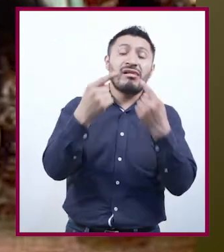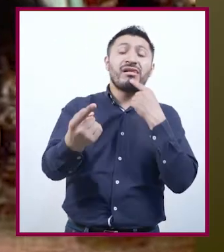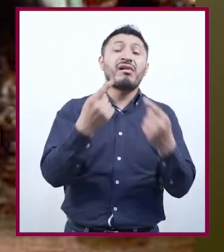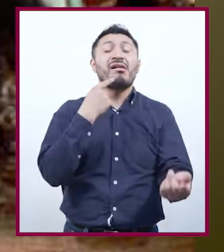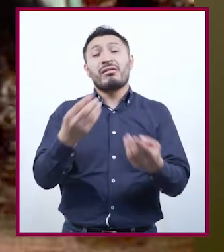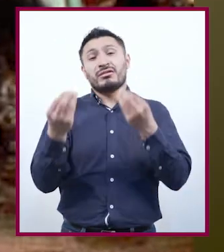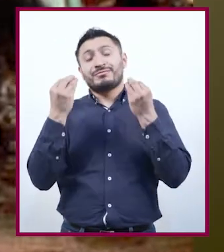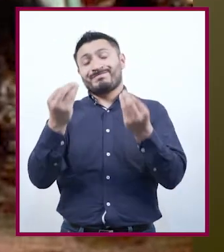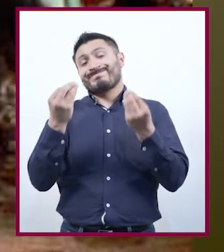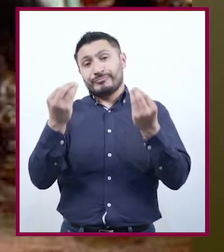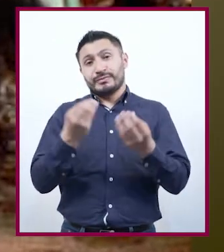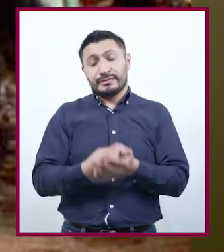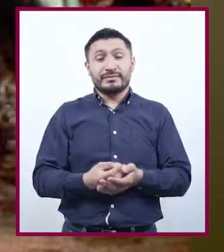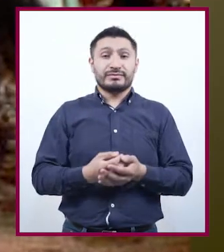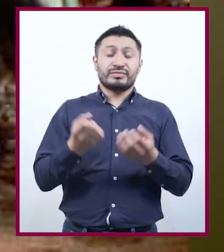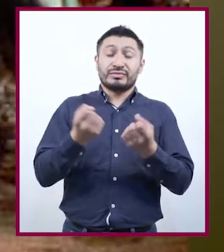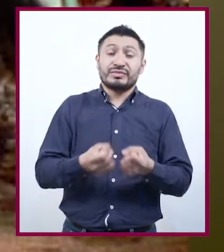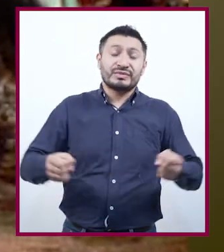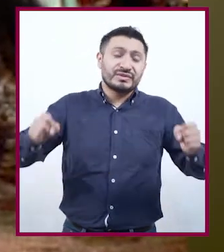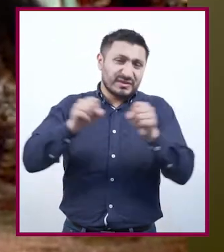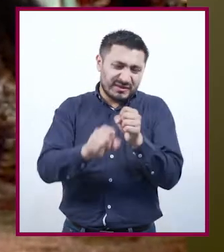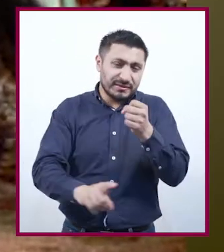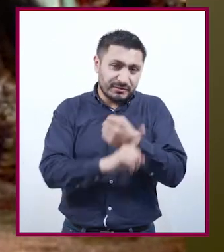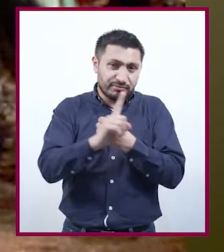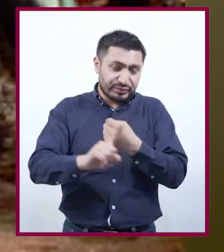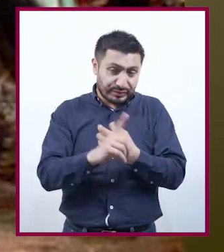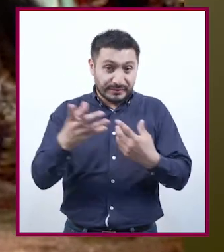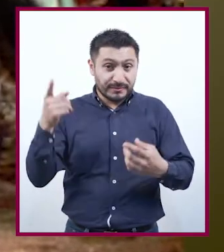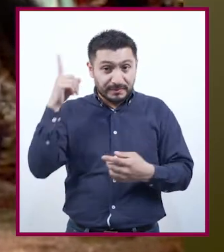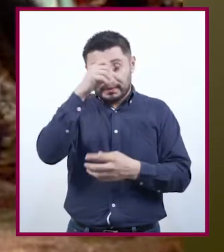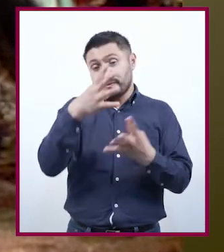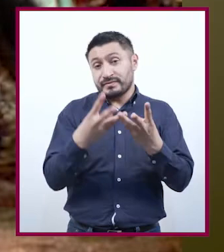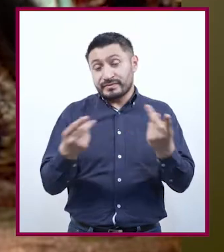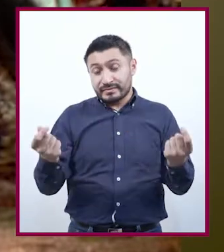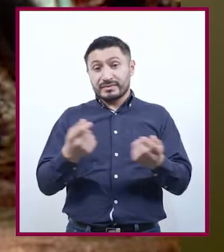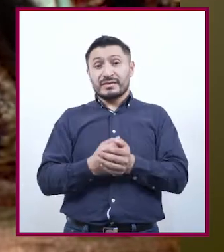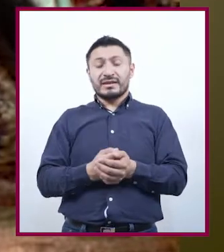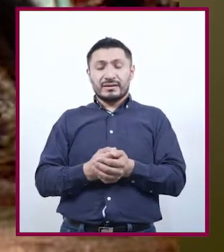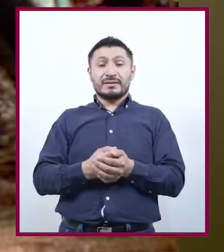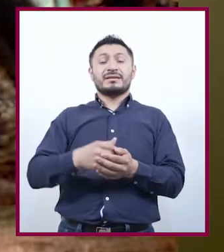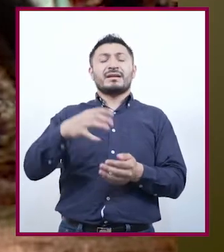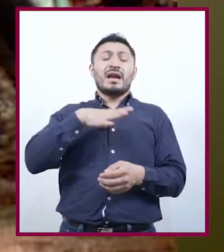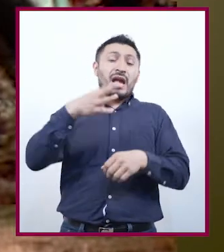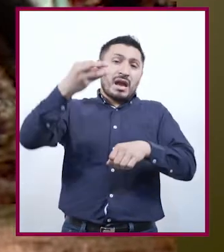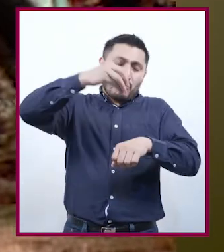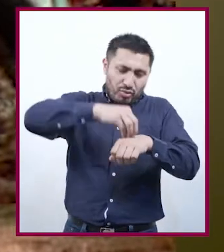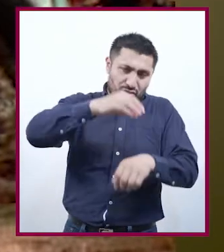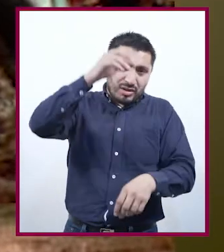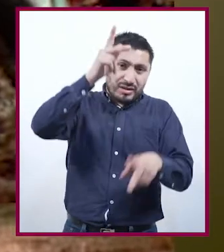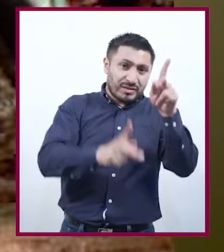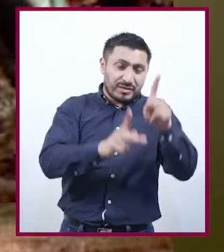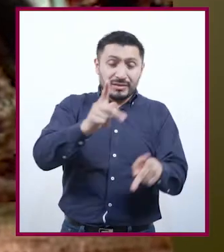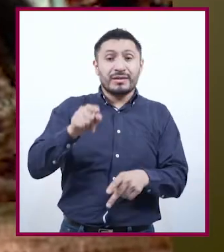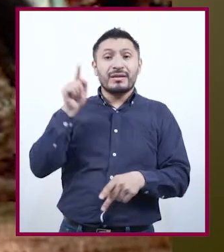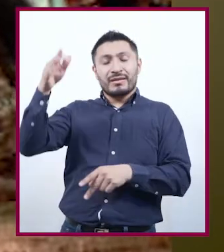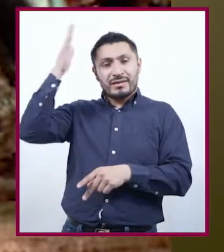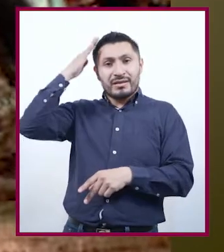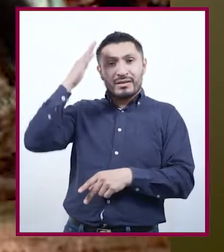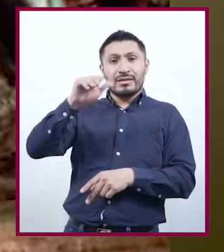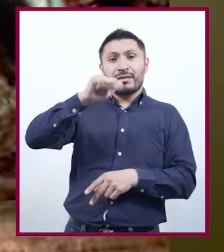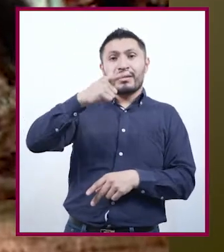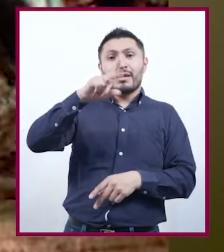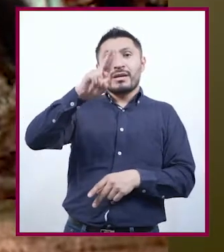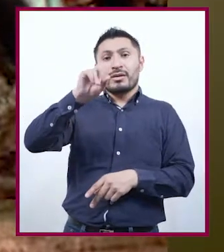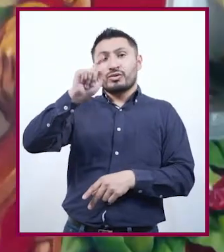las múltiples facciones del movimiento y de la sociedad novohispana, teniendo en estas negociaciones a Agustín de